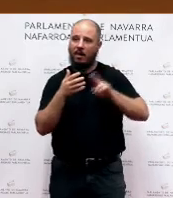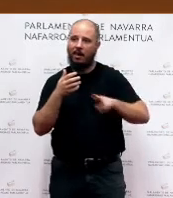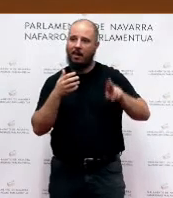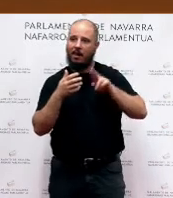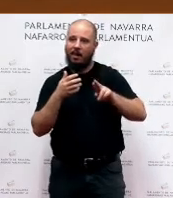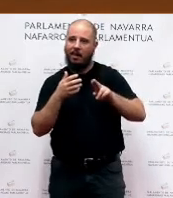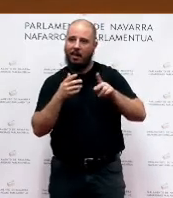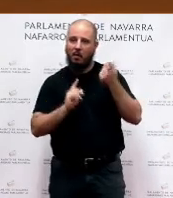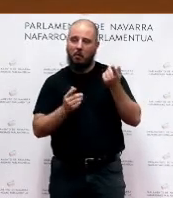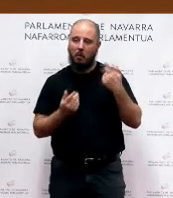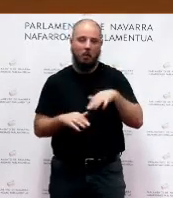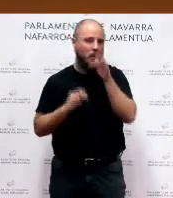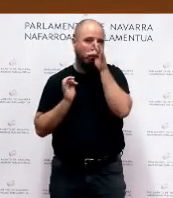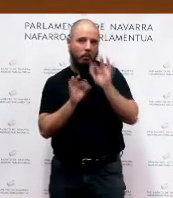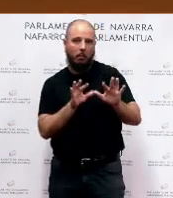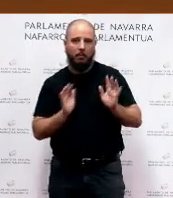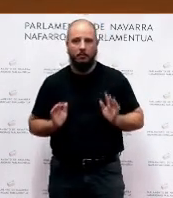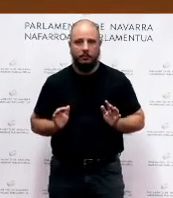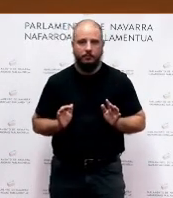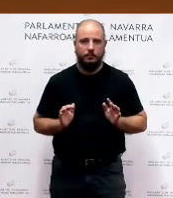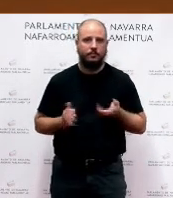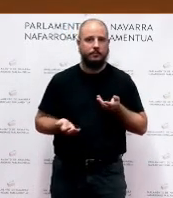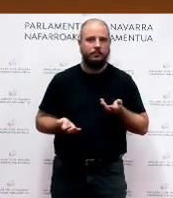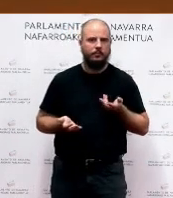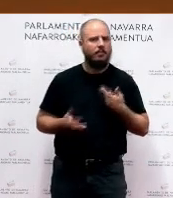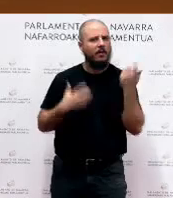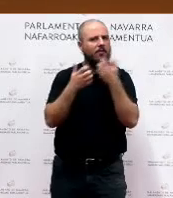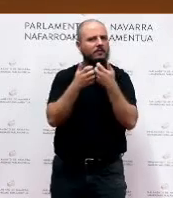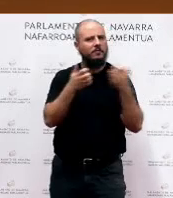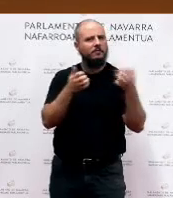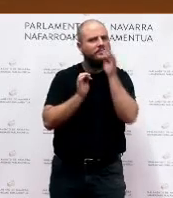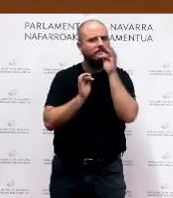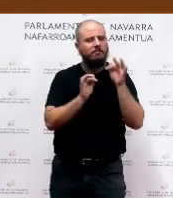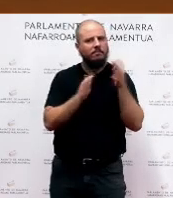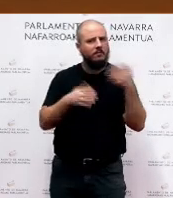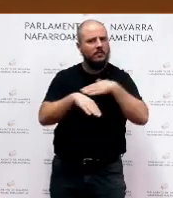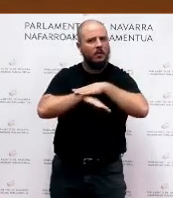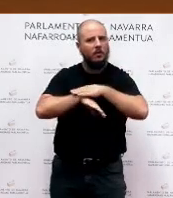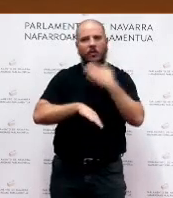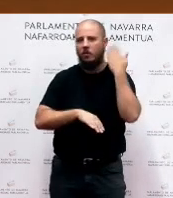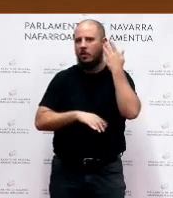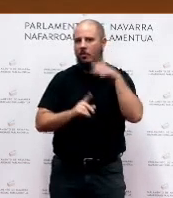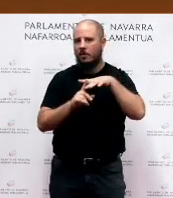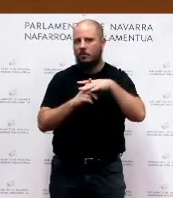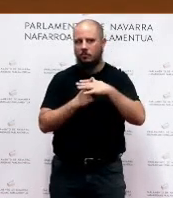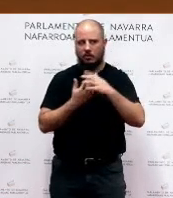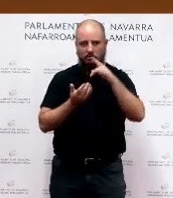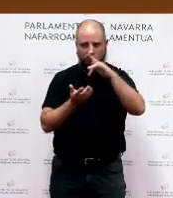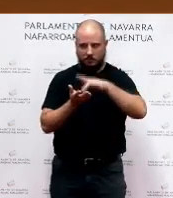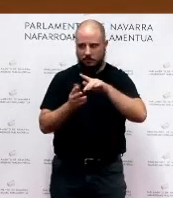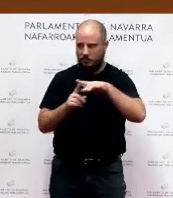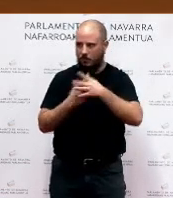cual eludir su responsabilidad. Que en este caso, en lo que atañe al Gobierno de Navarra por la situación a la que hemos llegado y